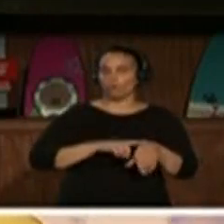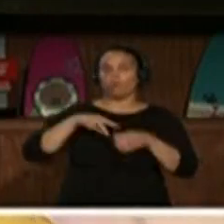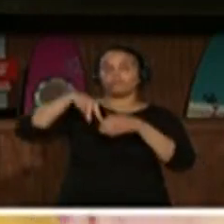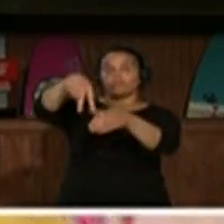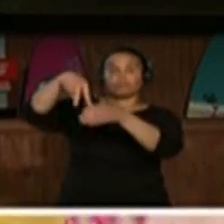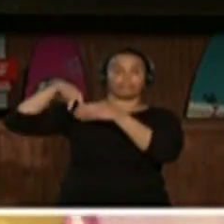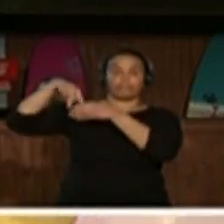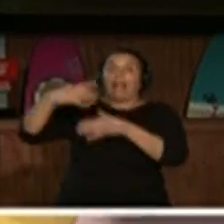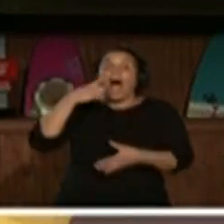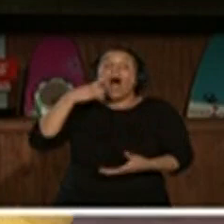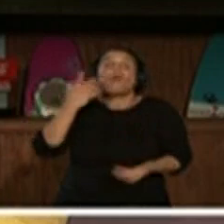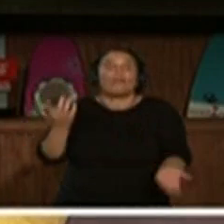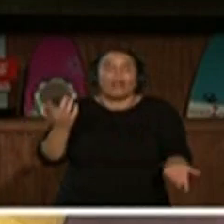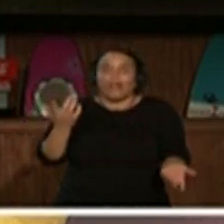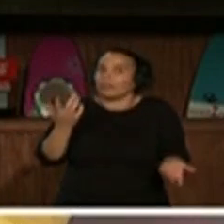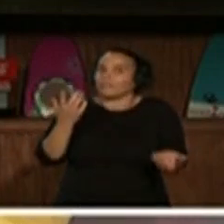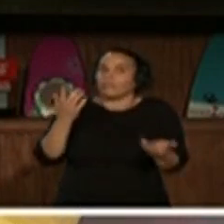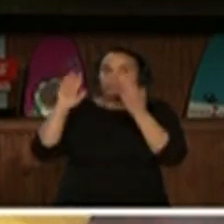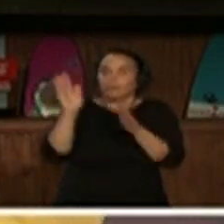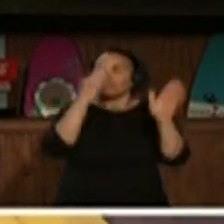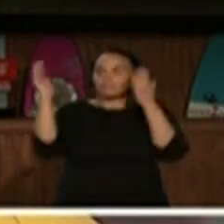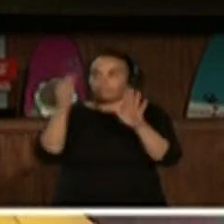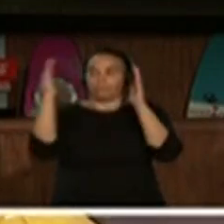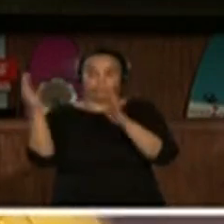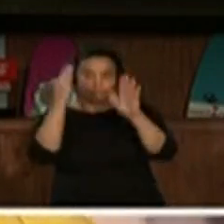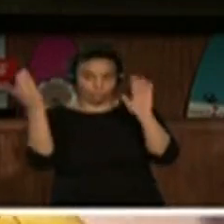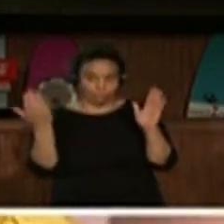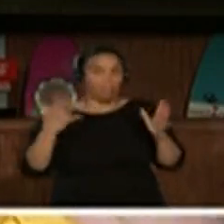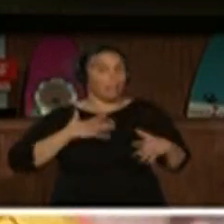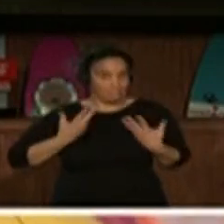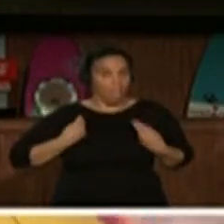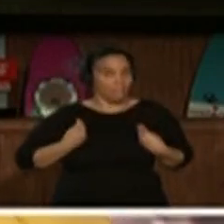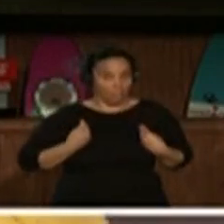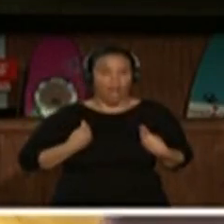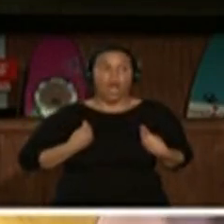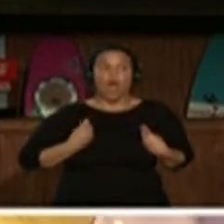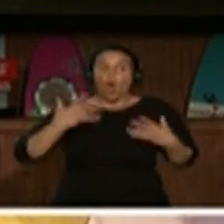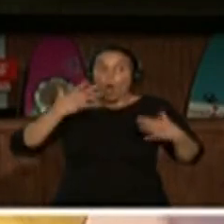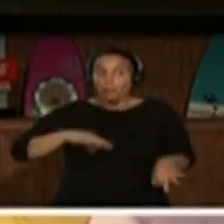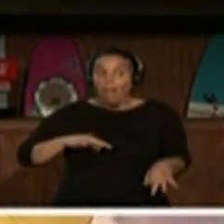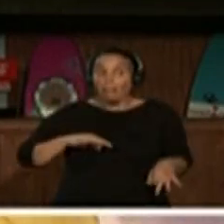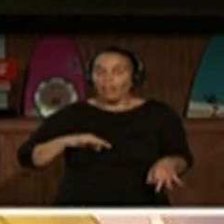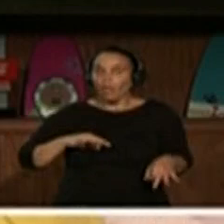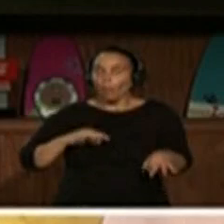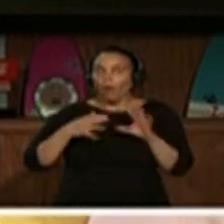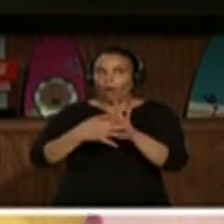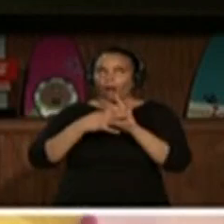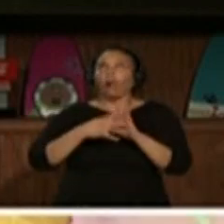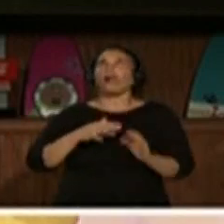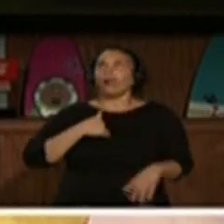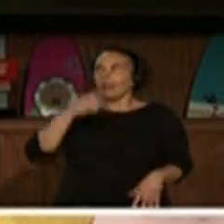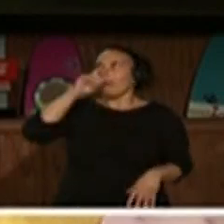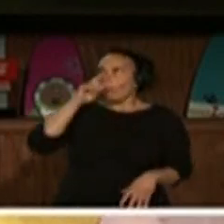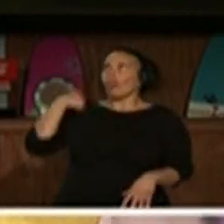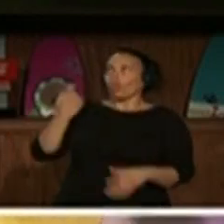a trasladar a muchos episodios de nuestra vida. Seguramente en alguno de ellos se verán reflejados. A ver si les gusta y se lo